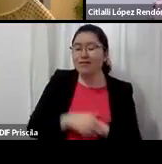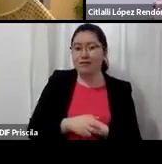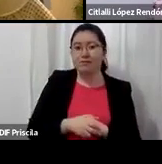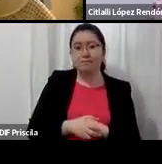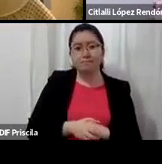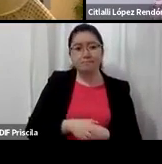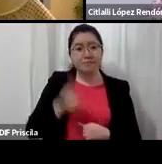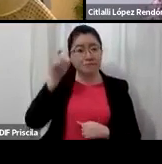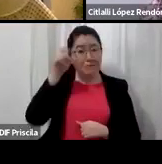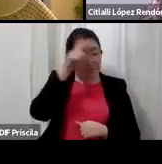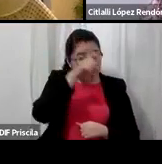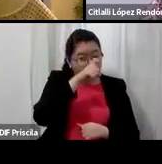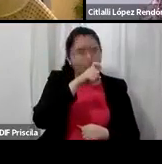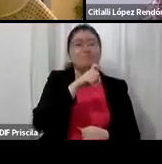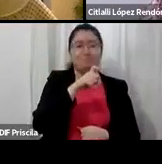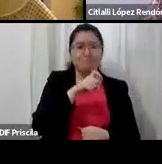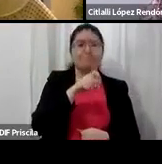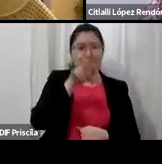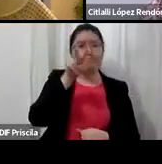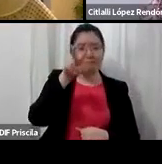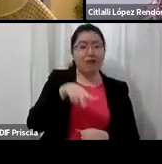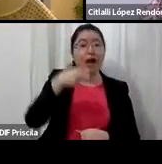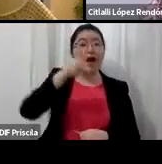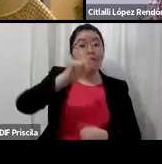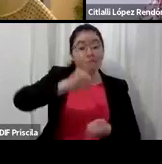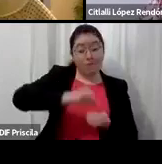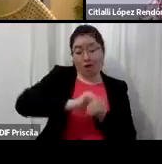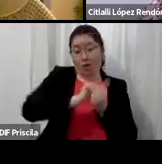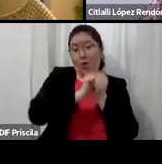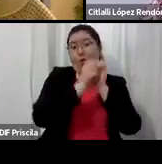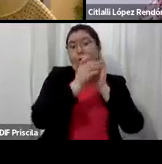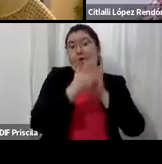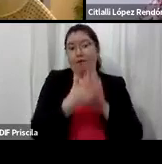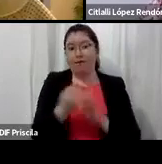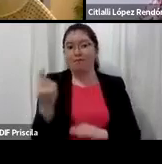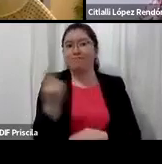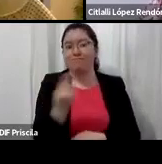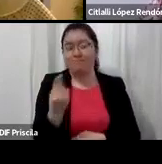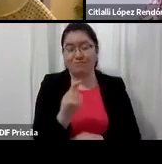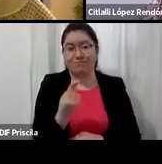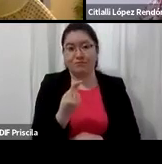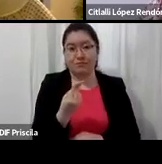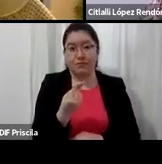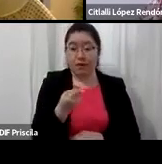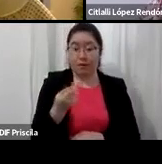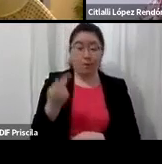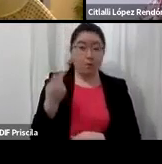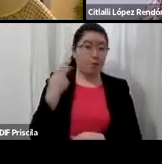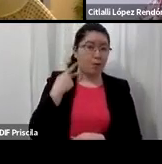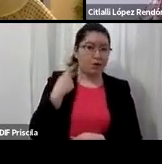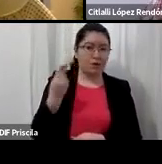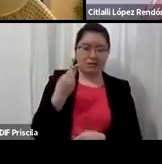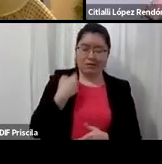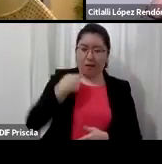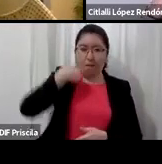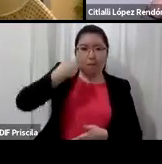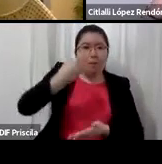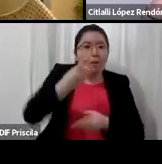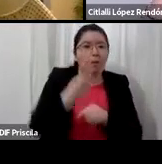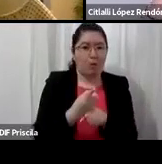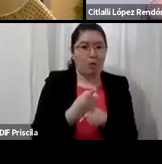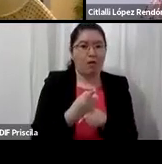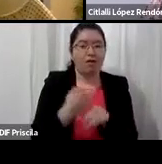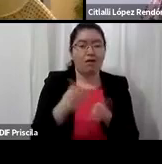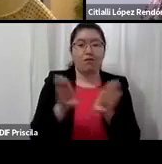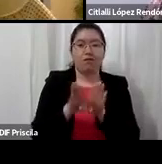pero creo que tiene que haber voluntad política por un lado, ¿no? Que cuesta mucho trabajo, que a lo mejor no cuesta tanto dinero,